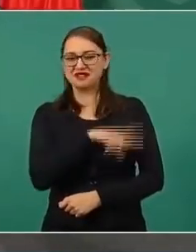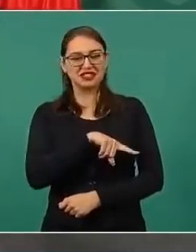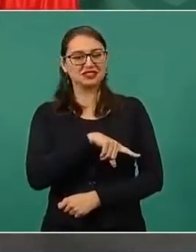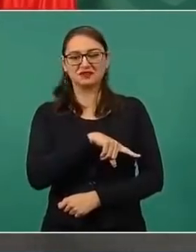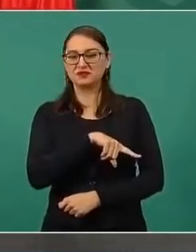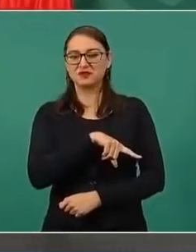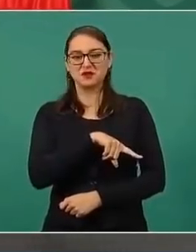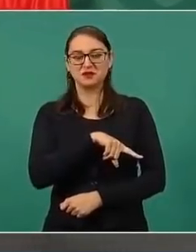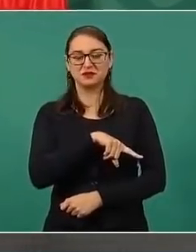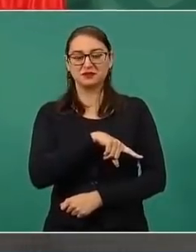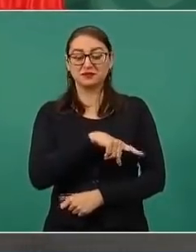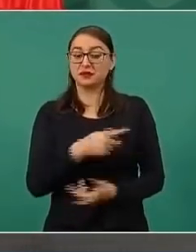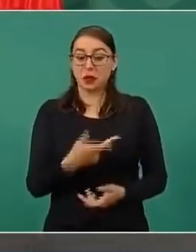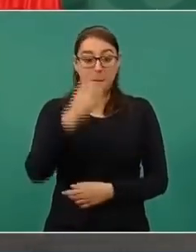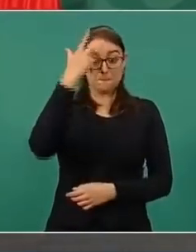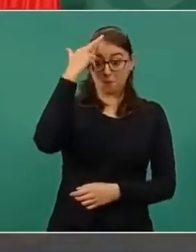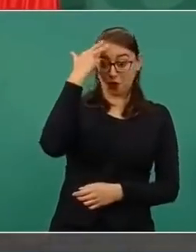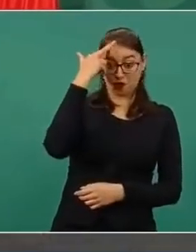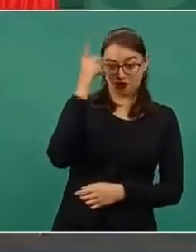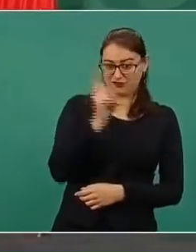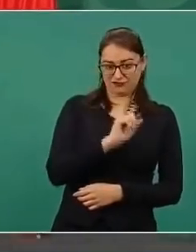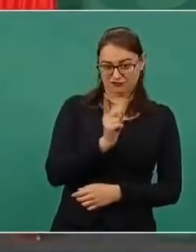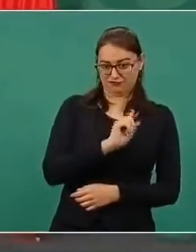Ya no era don Porfirio,